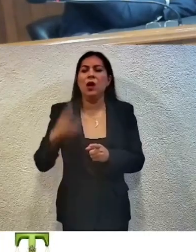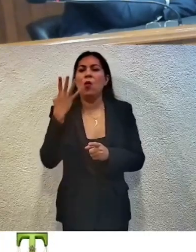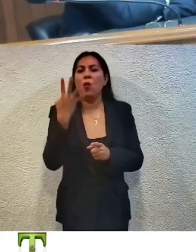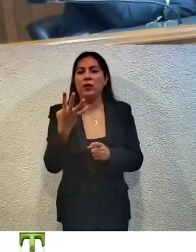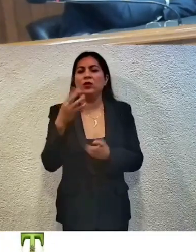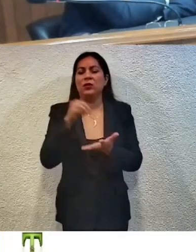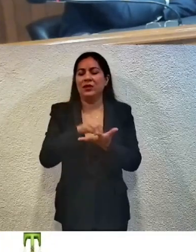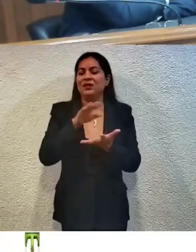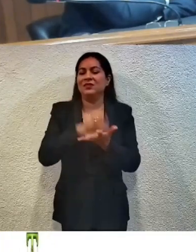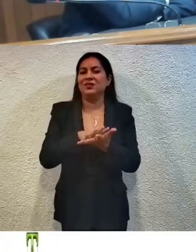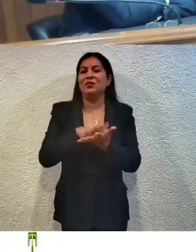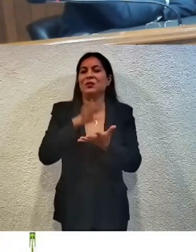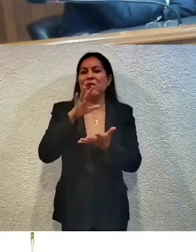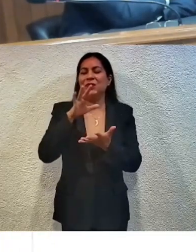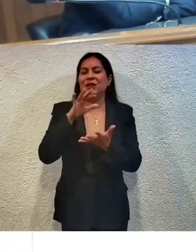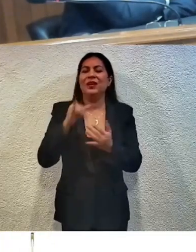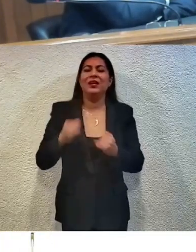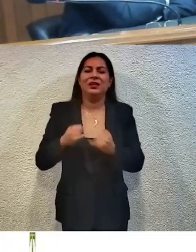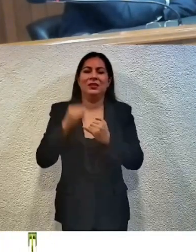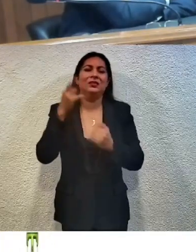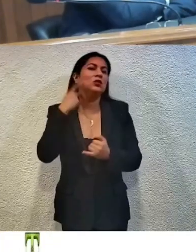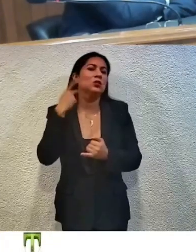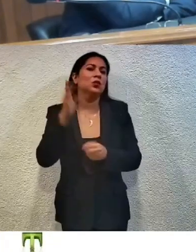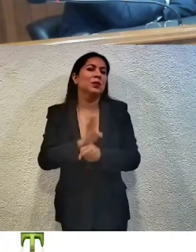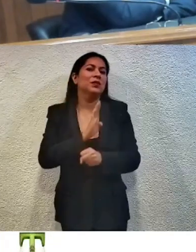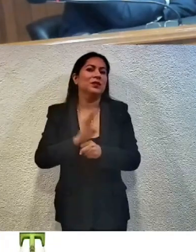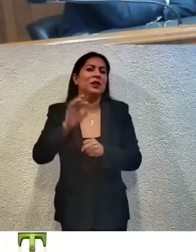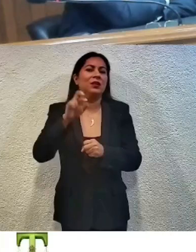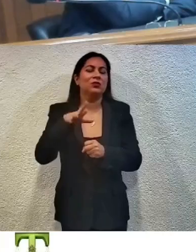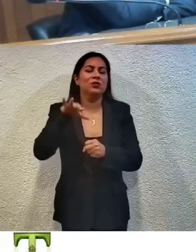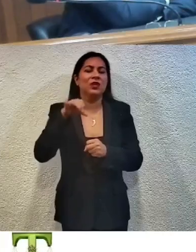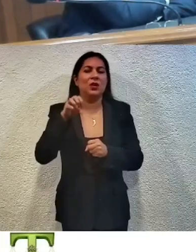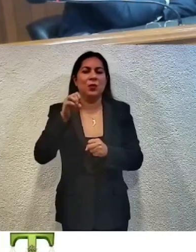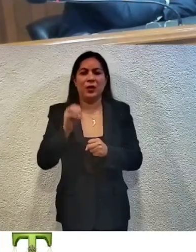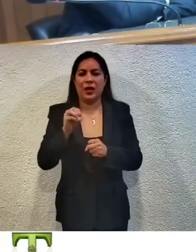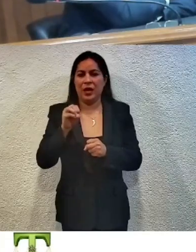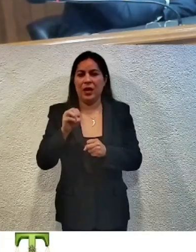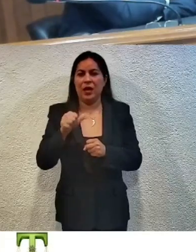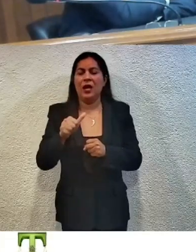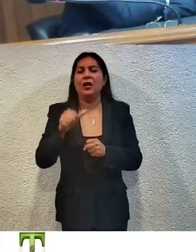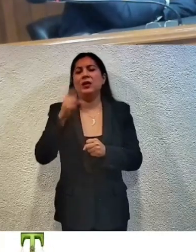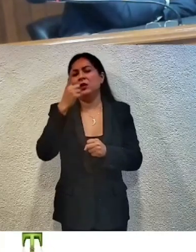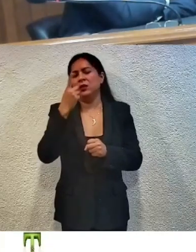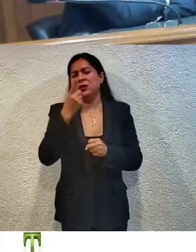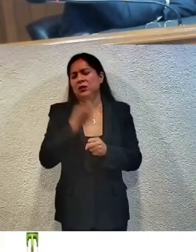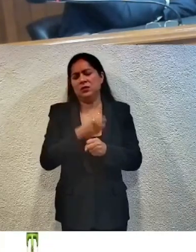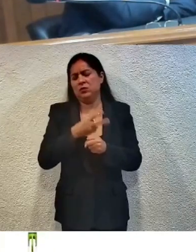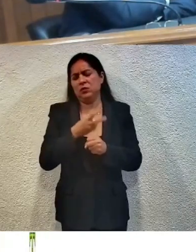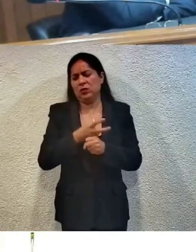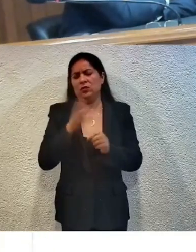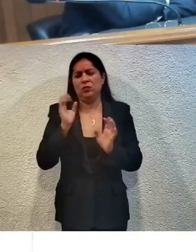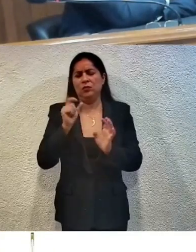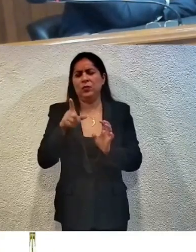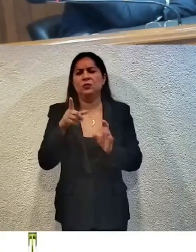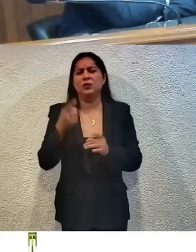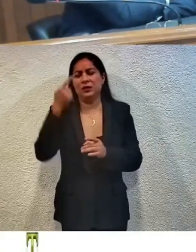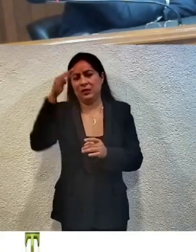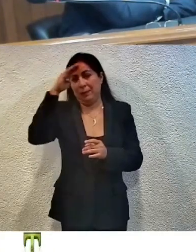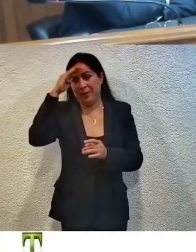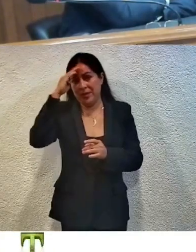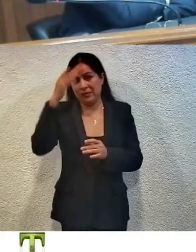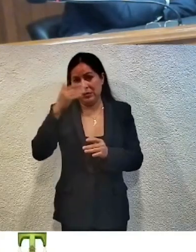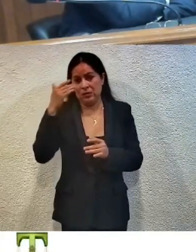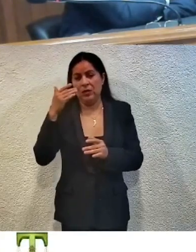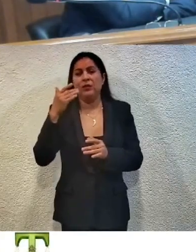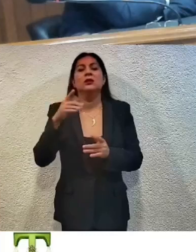registrada por el Instituto Político a favor de Rosaura Santos Ruiz y suplente. Respecto al anterior, se considera que en